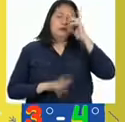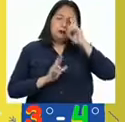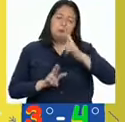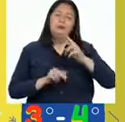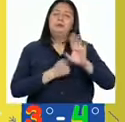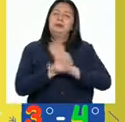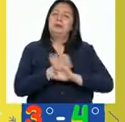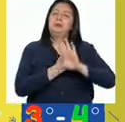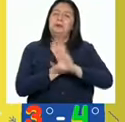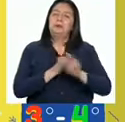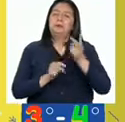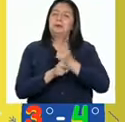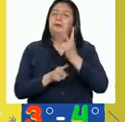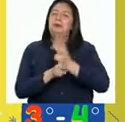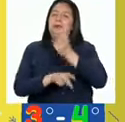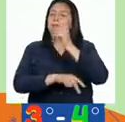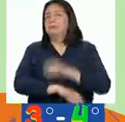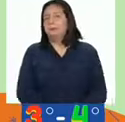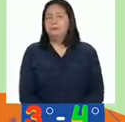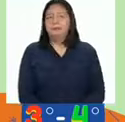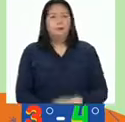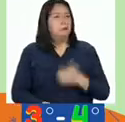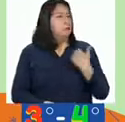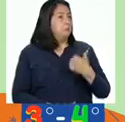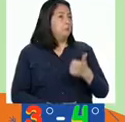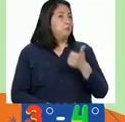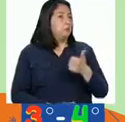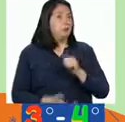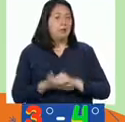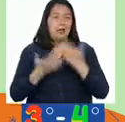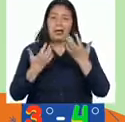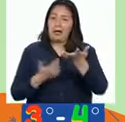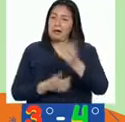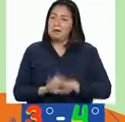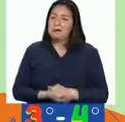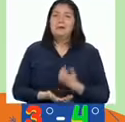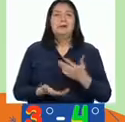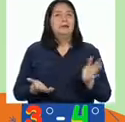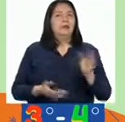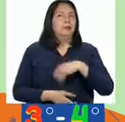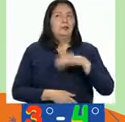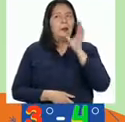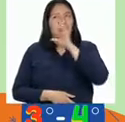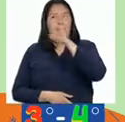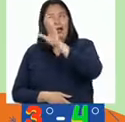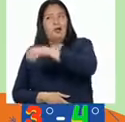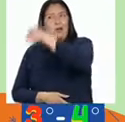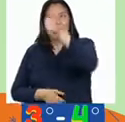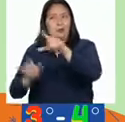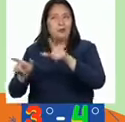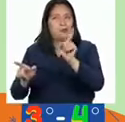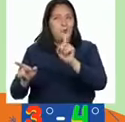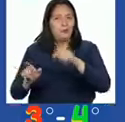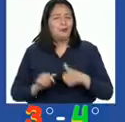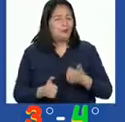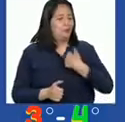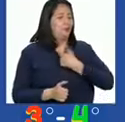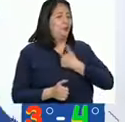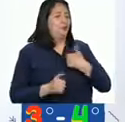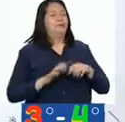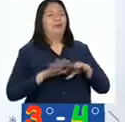respetarlo, protegerlo y cuidarlo. ¡Genial! Ahora Pablo no tendrá que buscar en otro lado su espacio